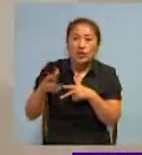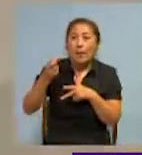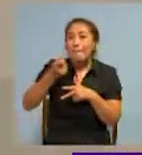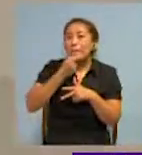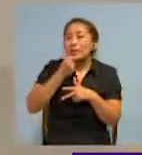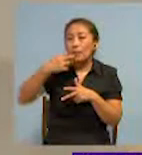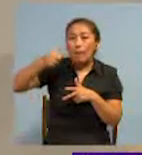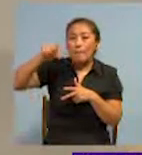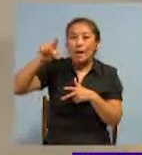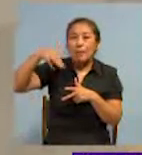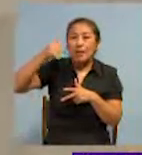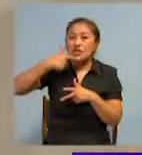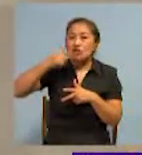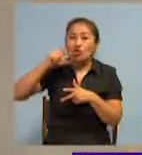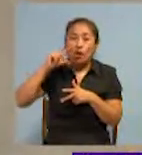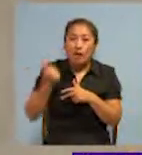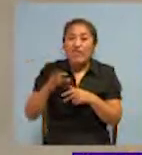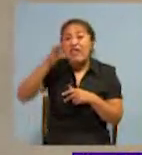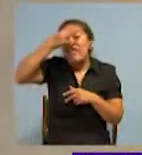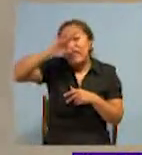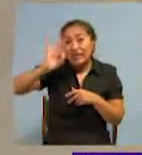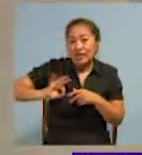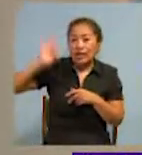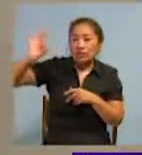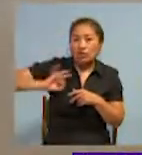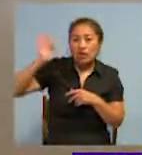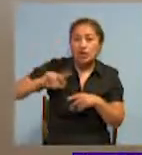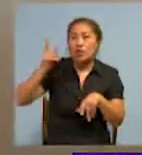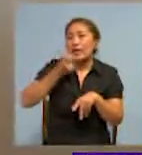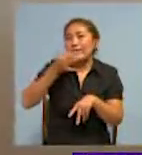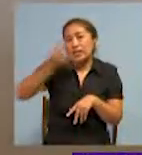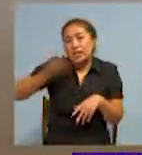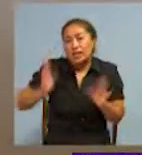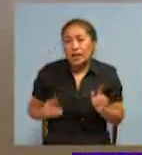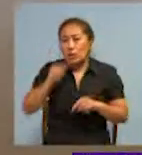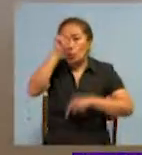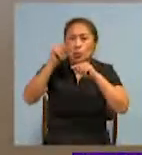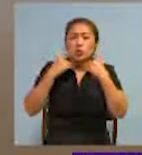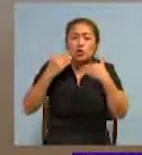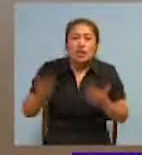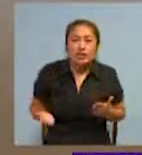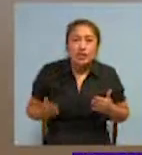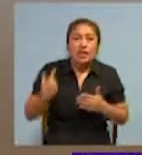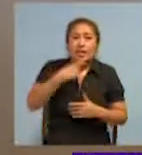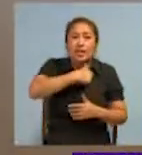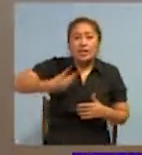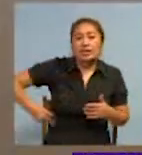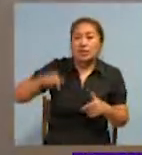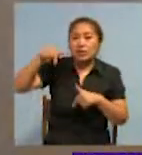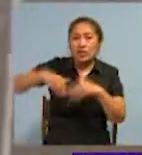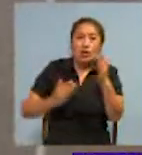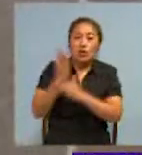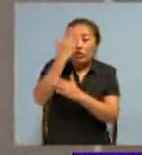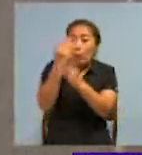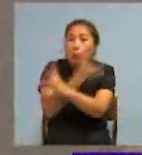por ejemplo hace hace 20 años atrás esto realmente trataba en la incertidumbre de la gente decir bueno el estado está hoy en la emergencia y después